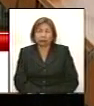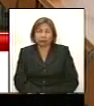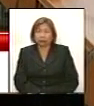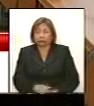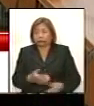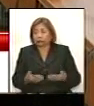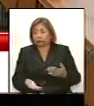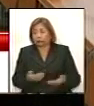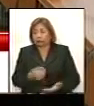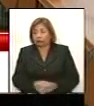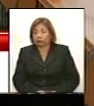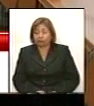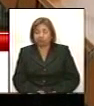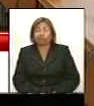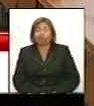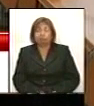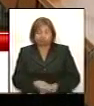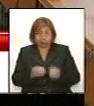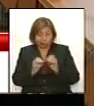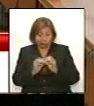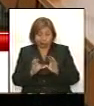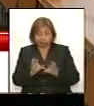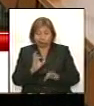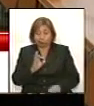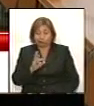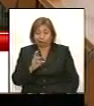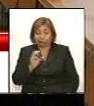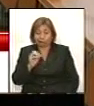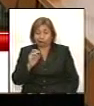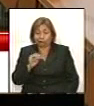se me parece clarísimo que es el front desk, ¿no?